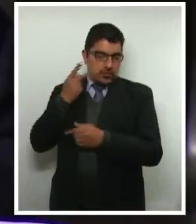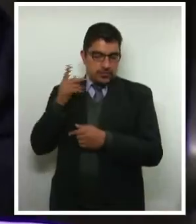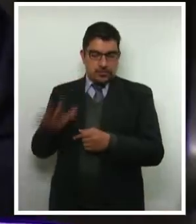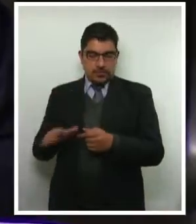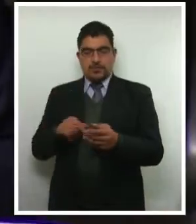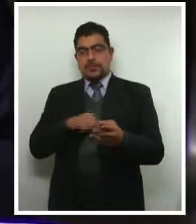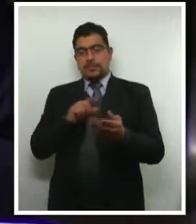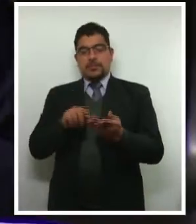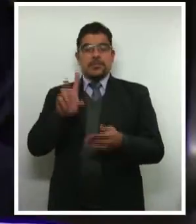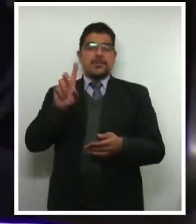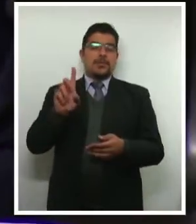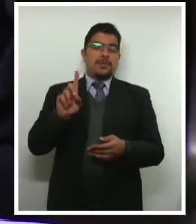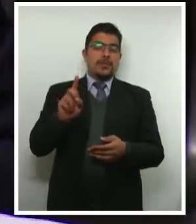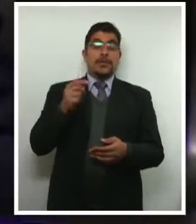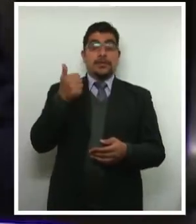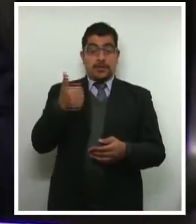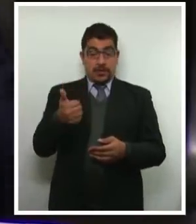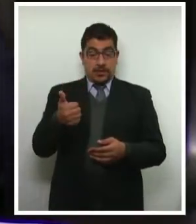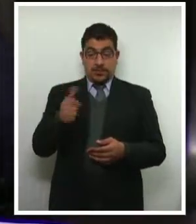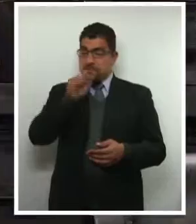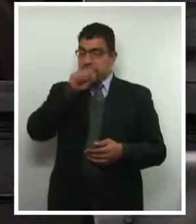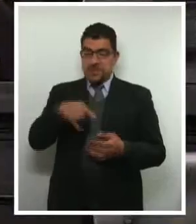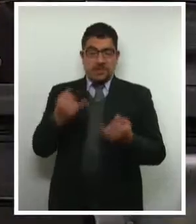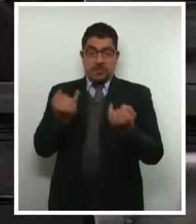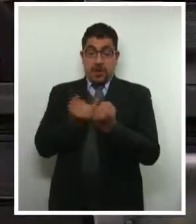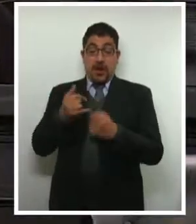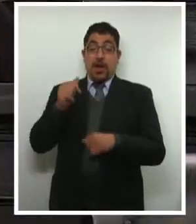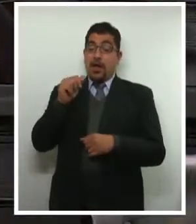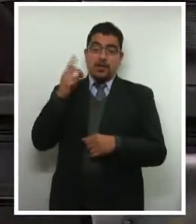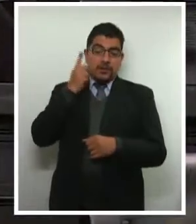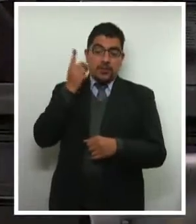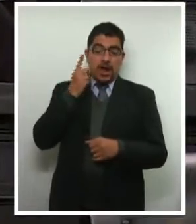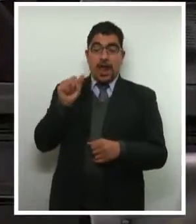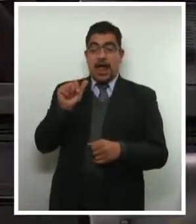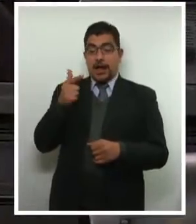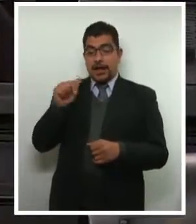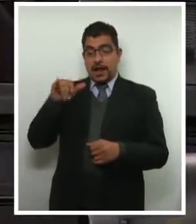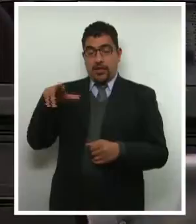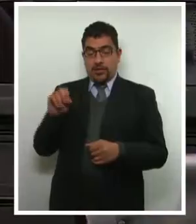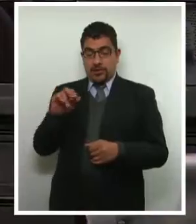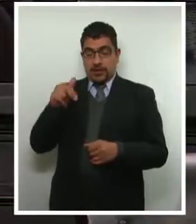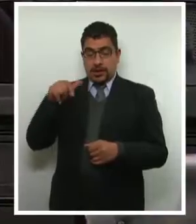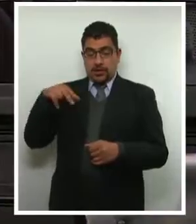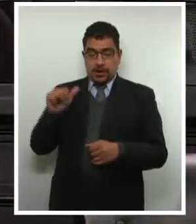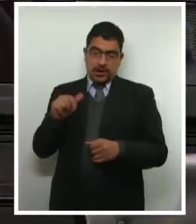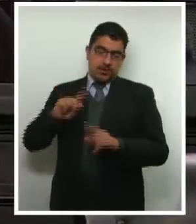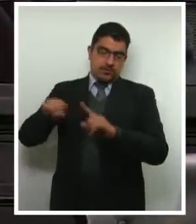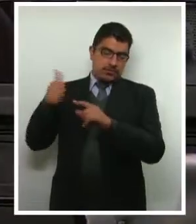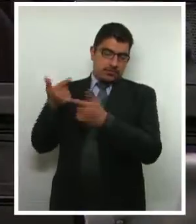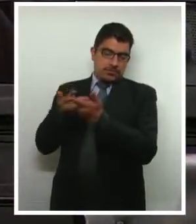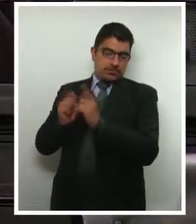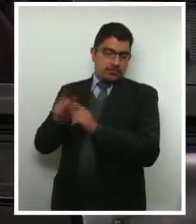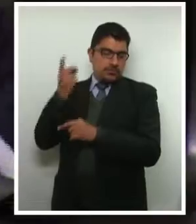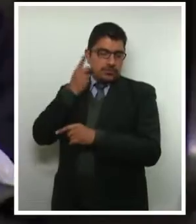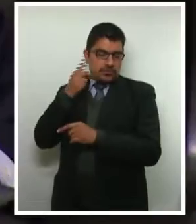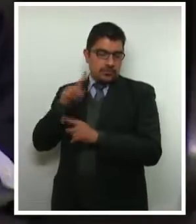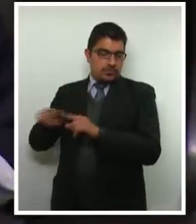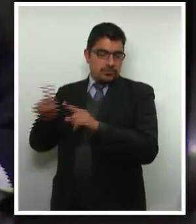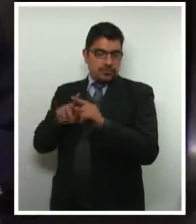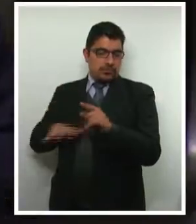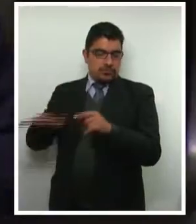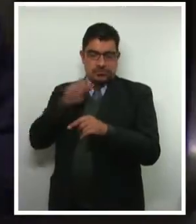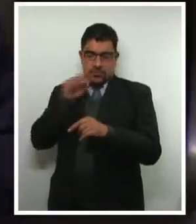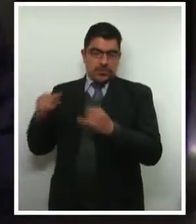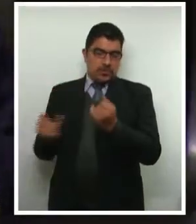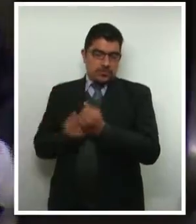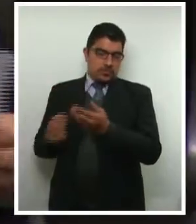El 36º por el diputado Alejandro Chanona y otros legisladores, los mismos